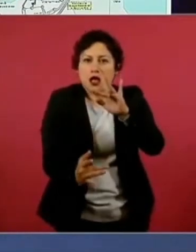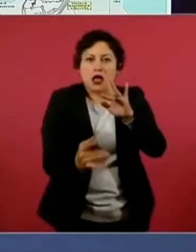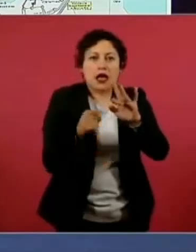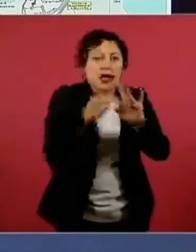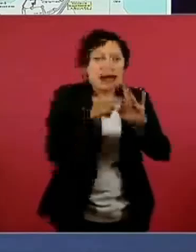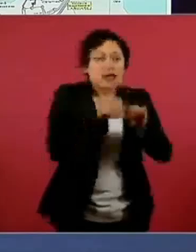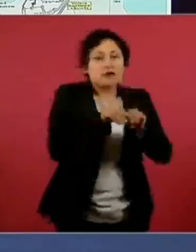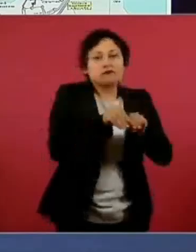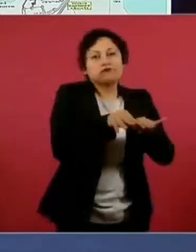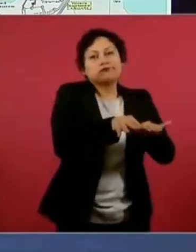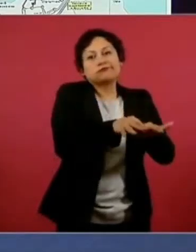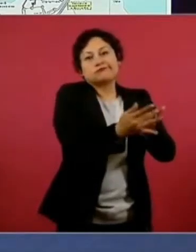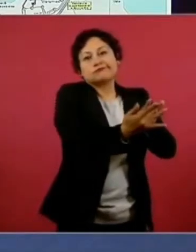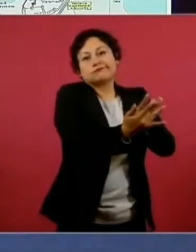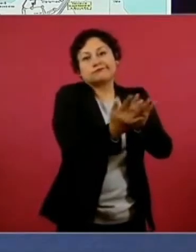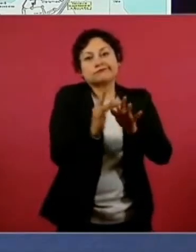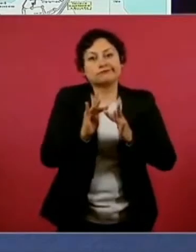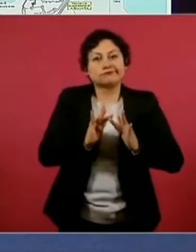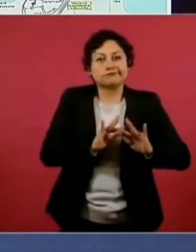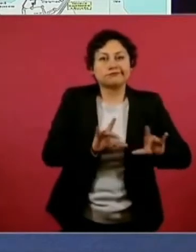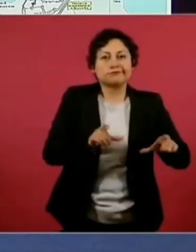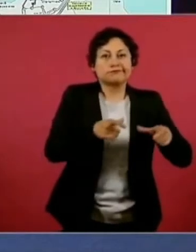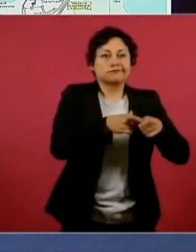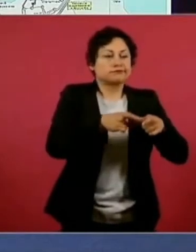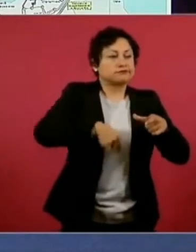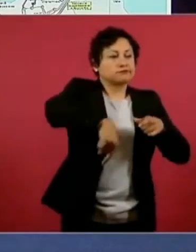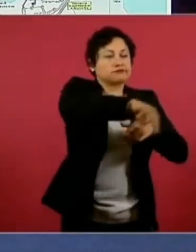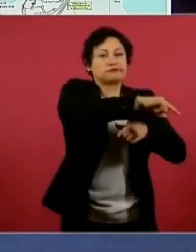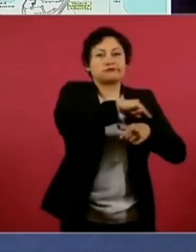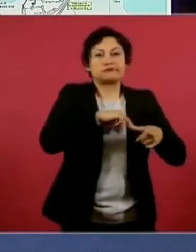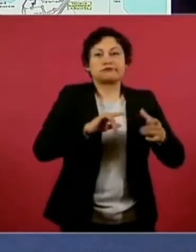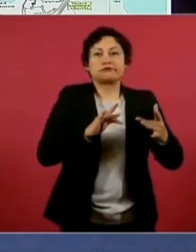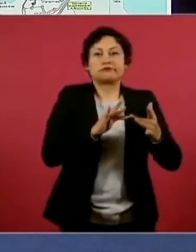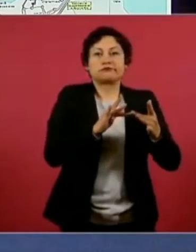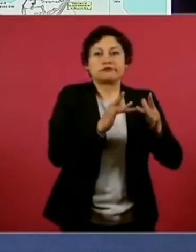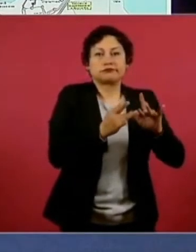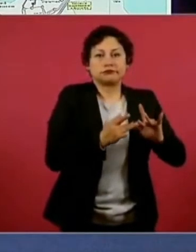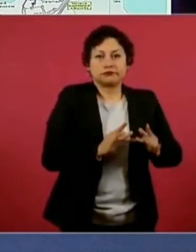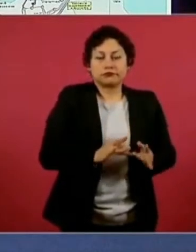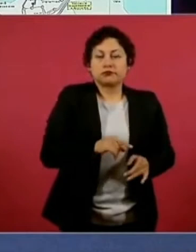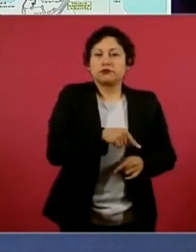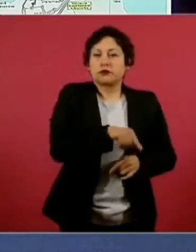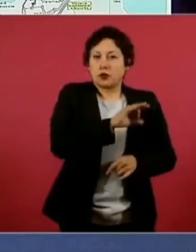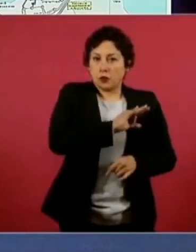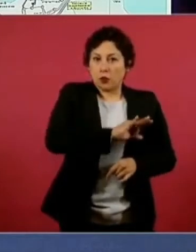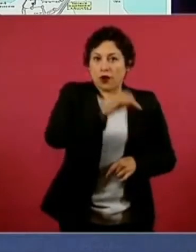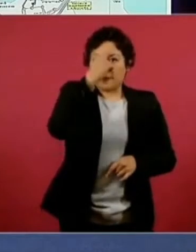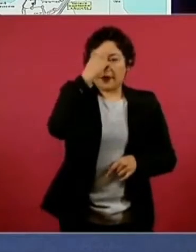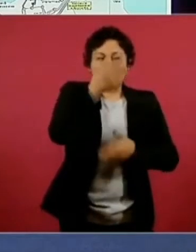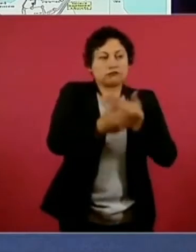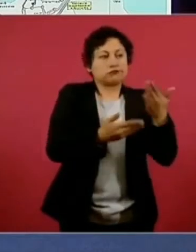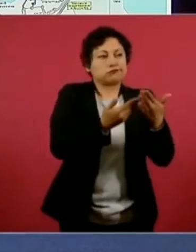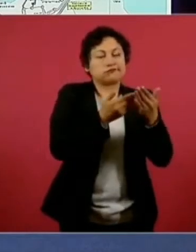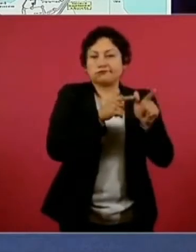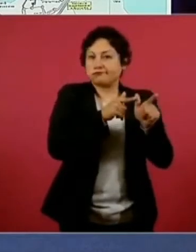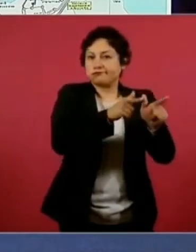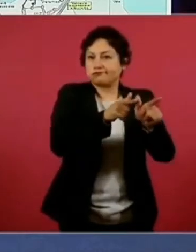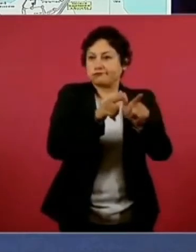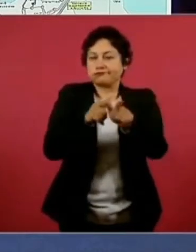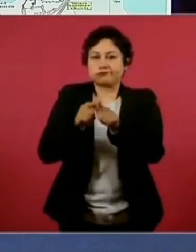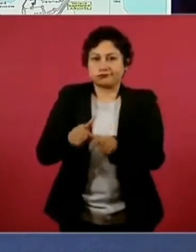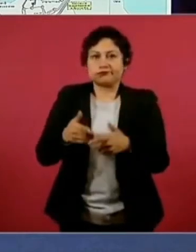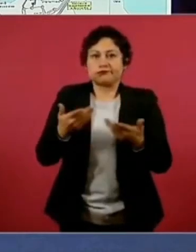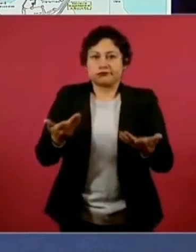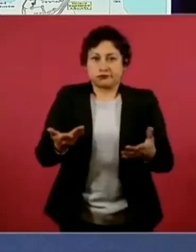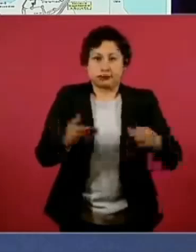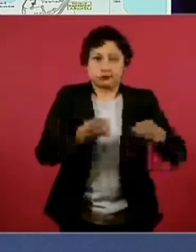seguir manteniendo el flujo, darle la continuidad que la red y los usuarios requieren. Tenemos varios